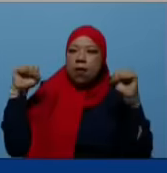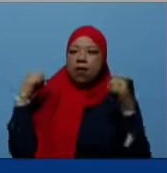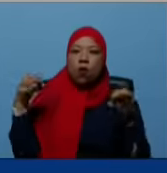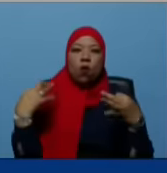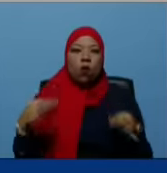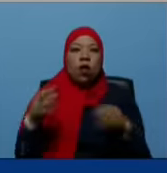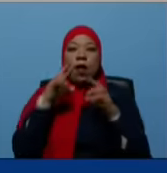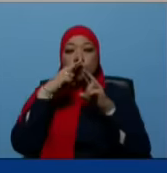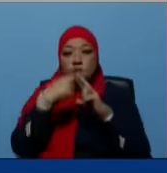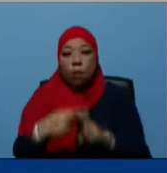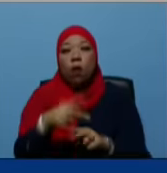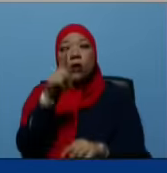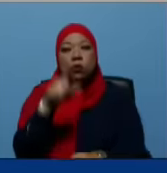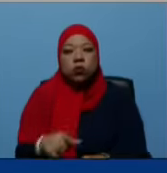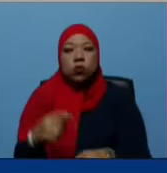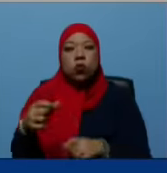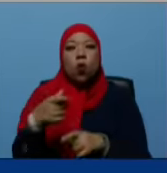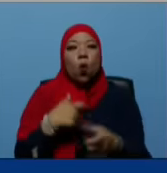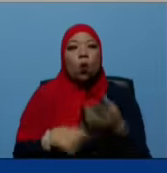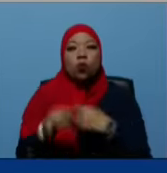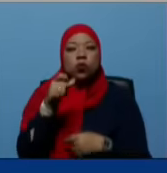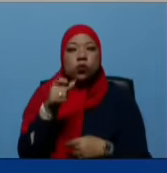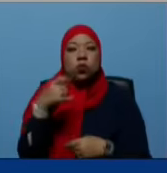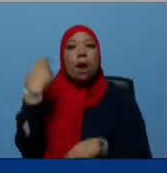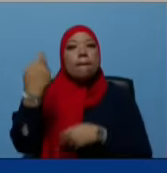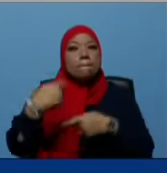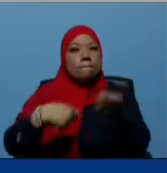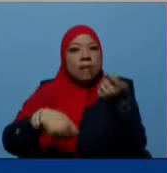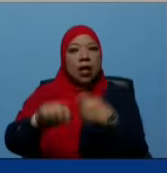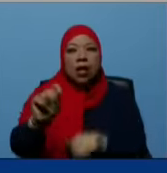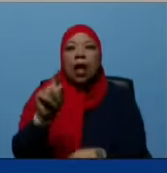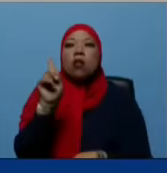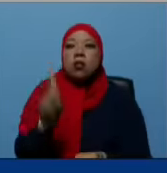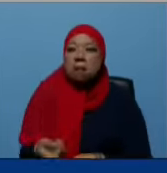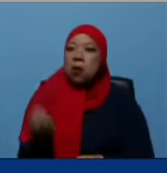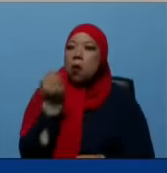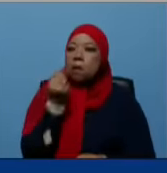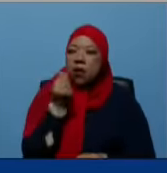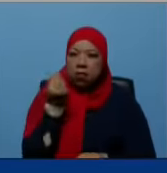Tengo el reporte también del sector supermercado,